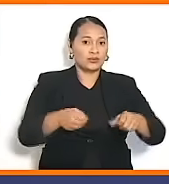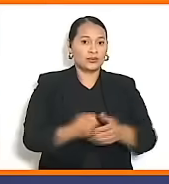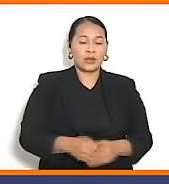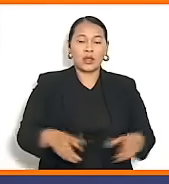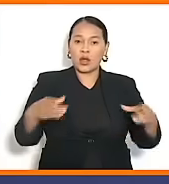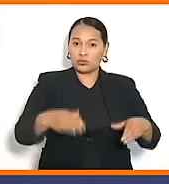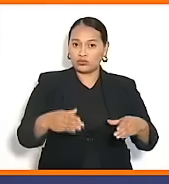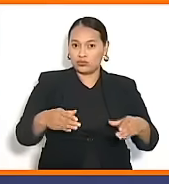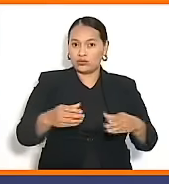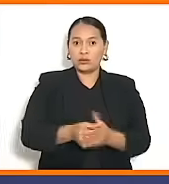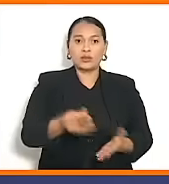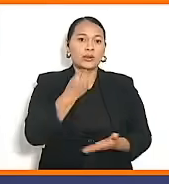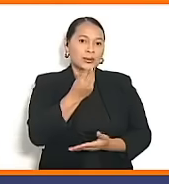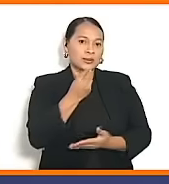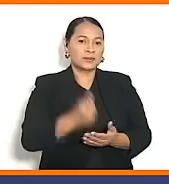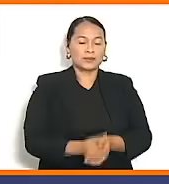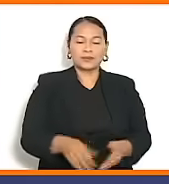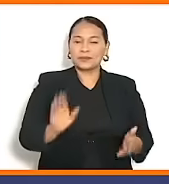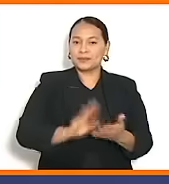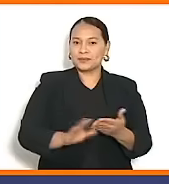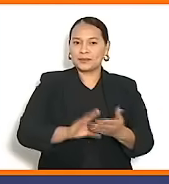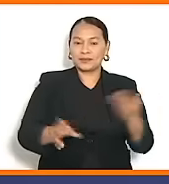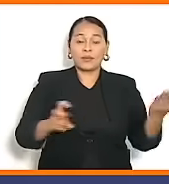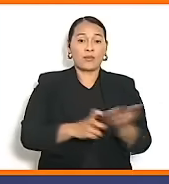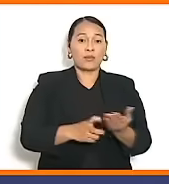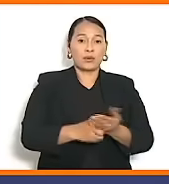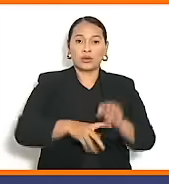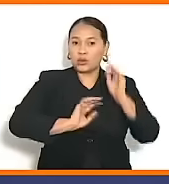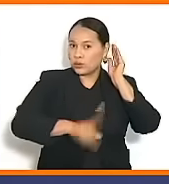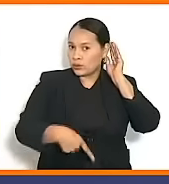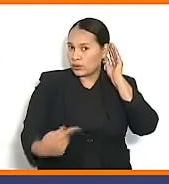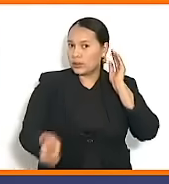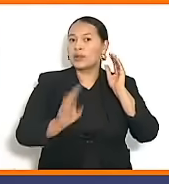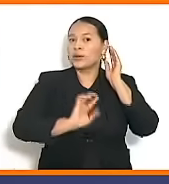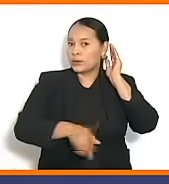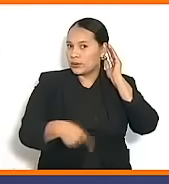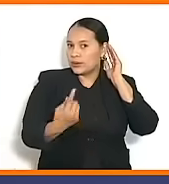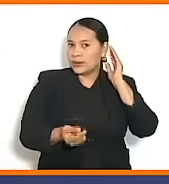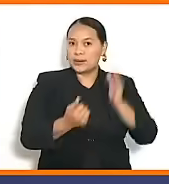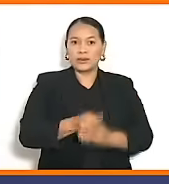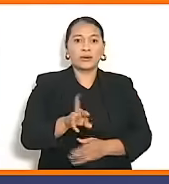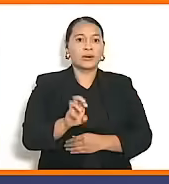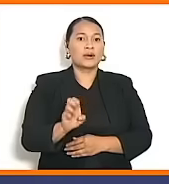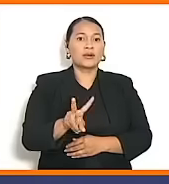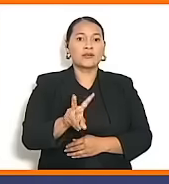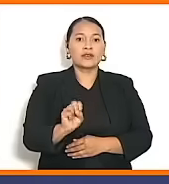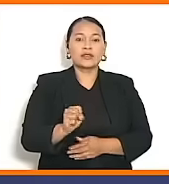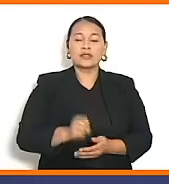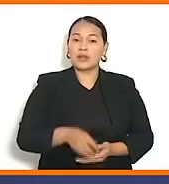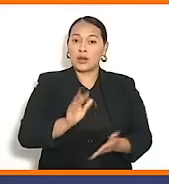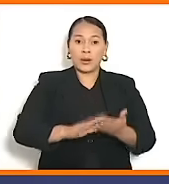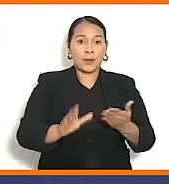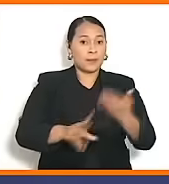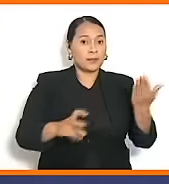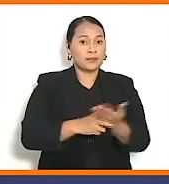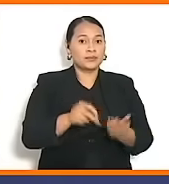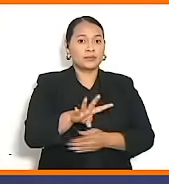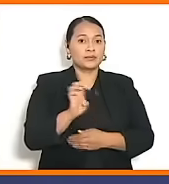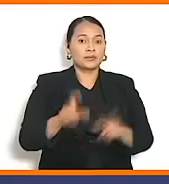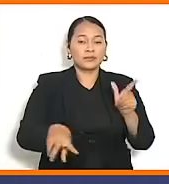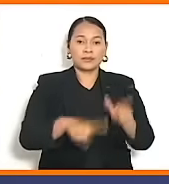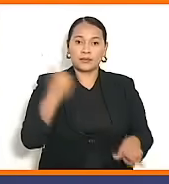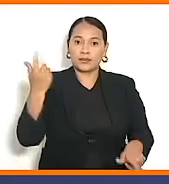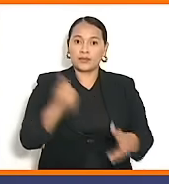Para participar solo deben de adquirir su boleto de diaria más uno o revés con la inversión mínima de 40 lempiras, depositar su boleto